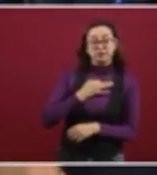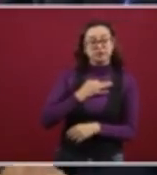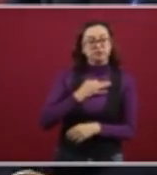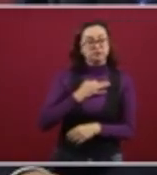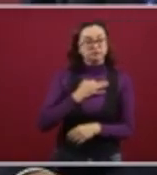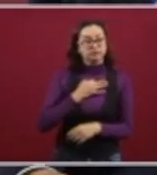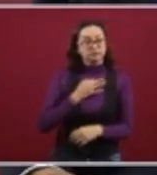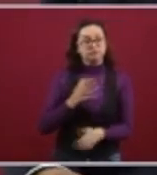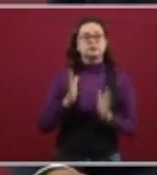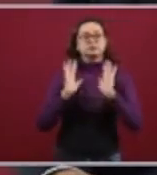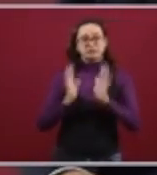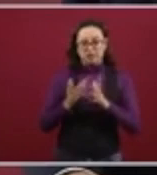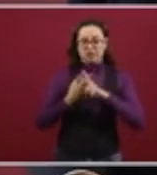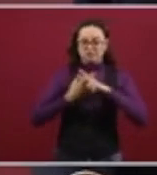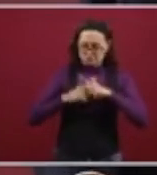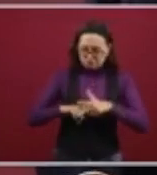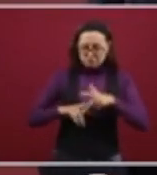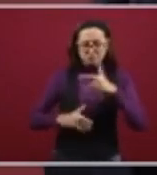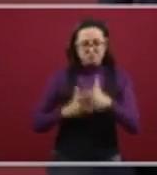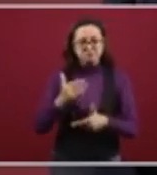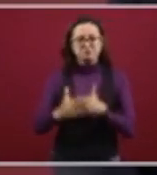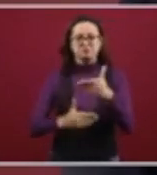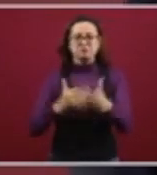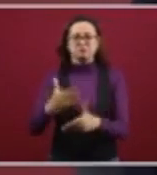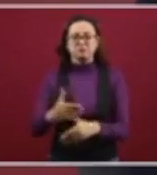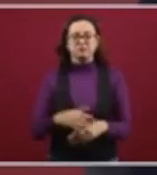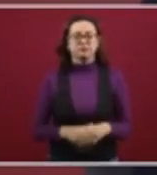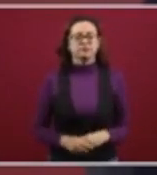estamos actuando y